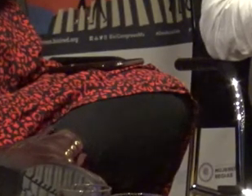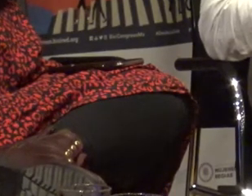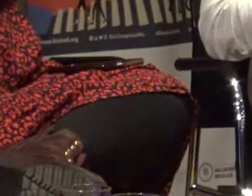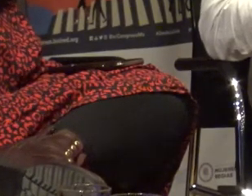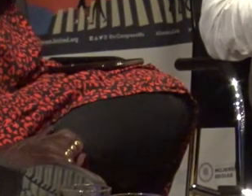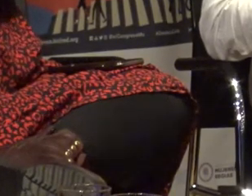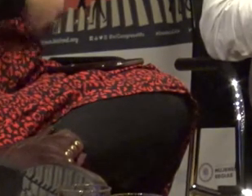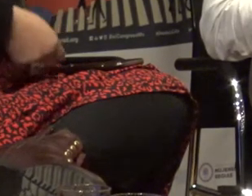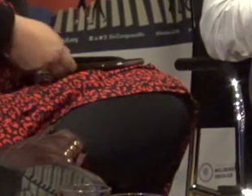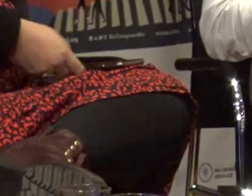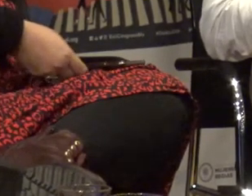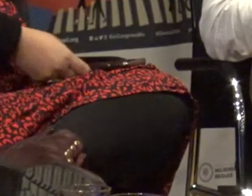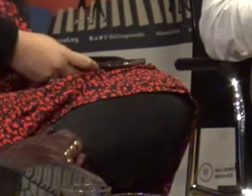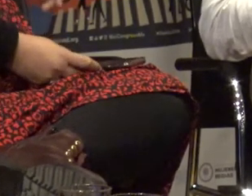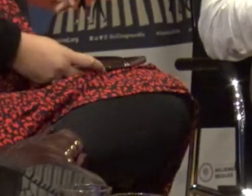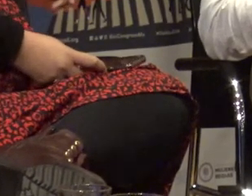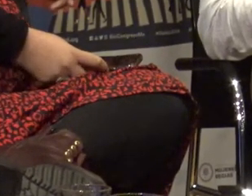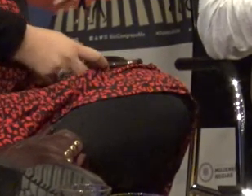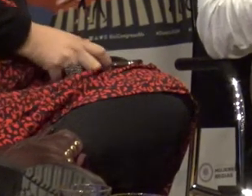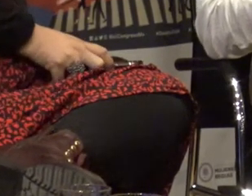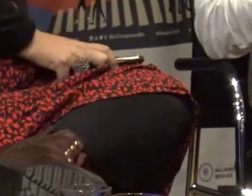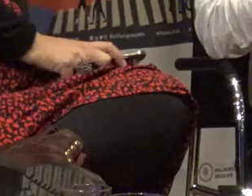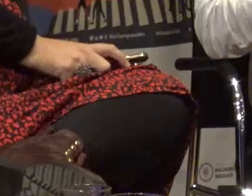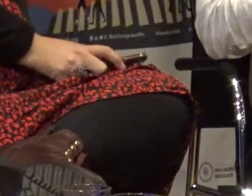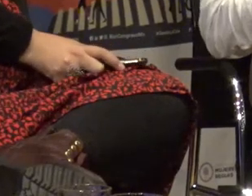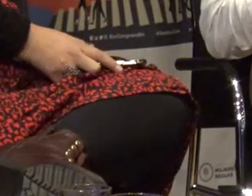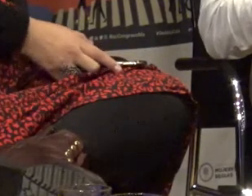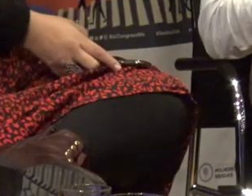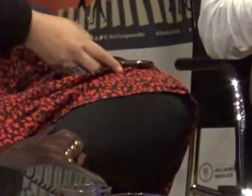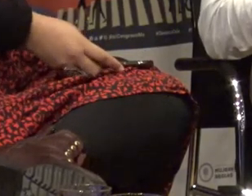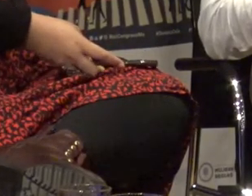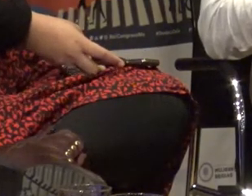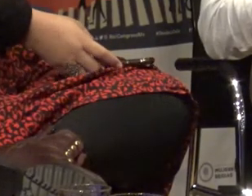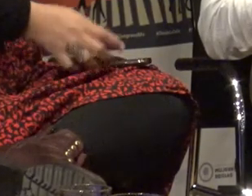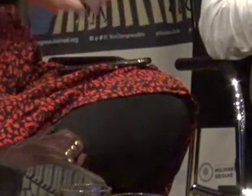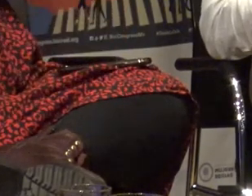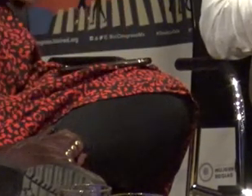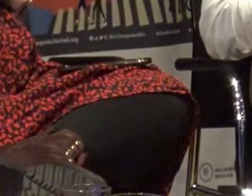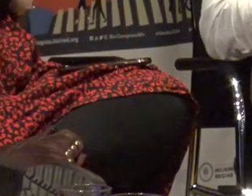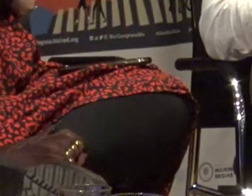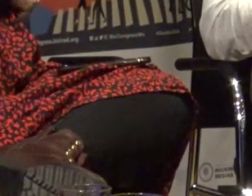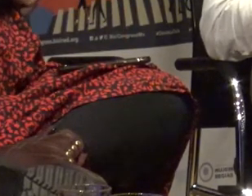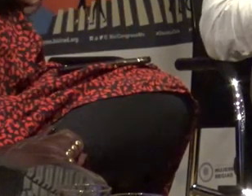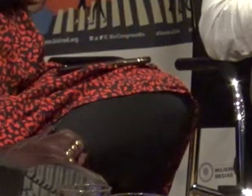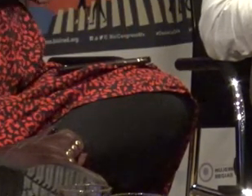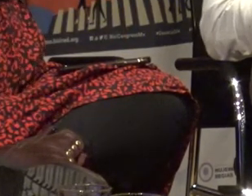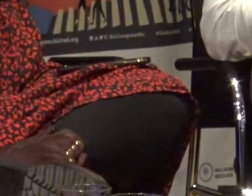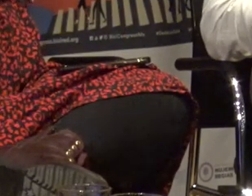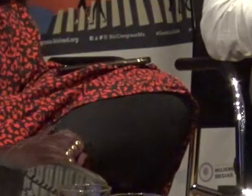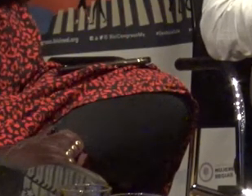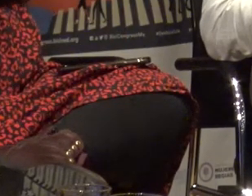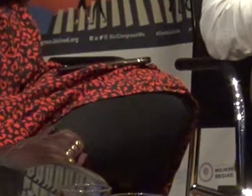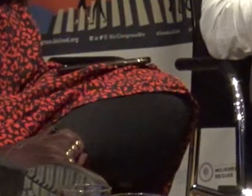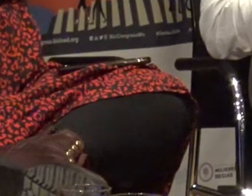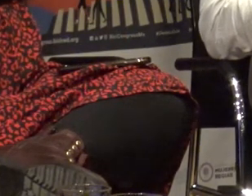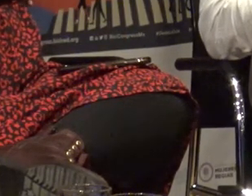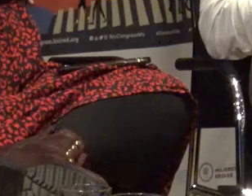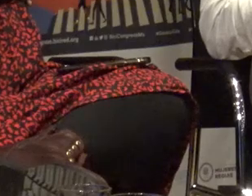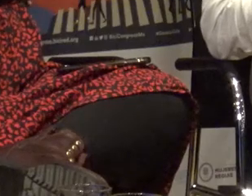económicas todavía vinculadas con el campo y prácticamente los otros municipios